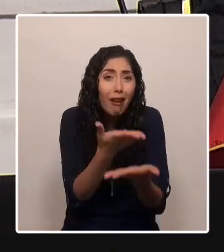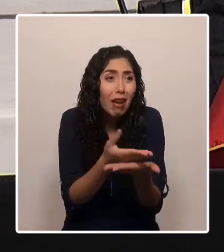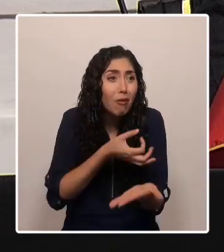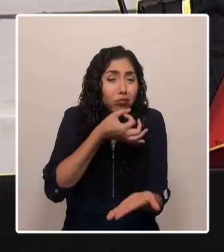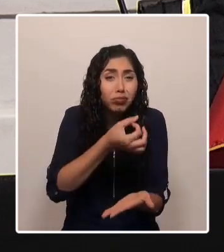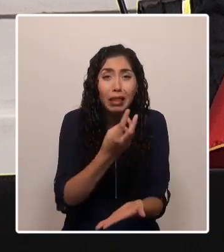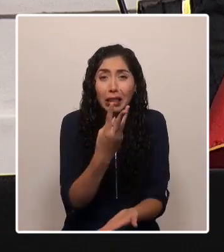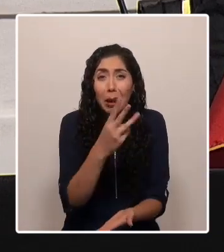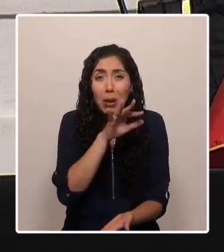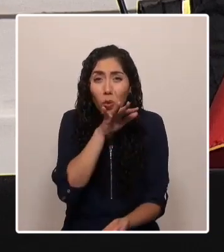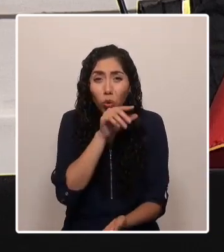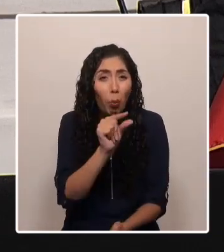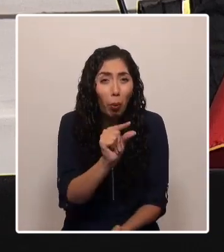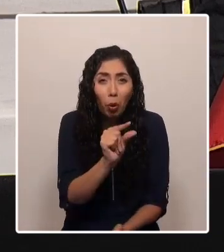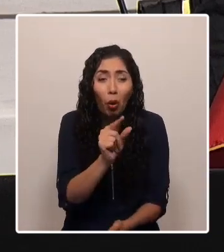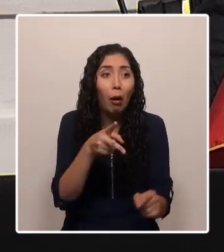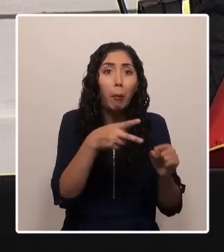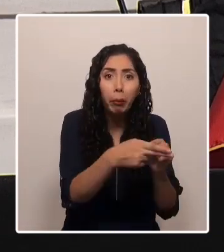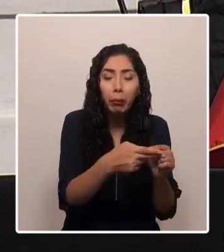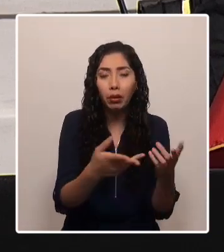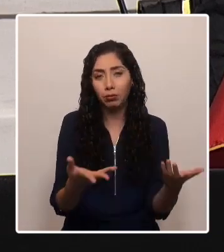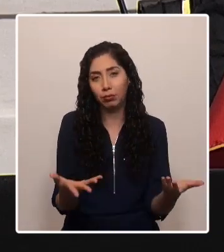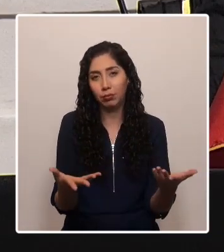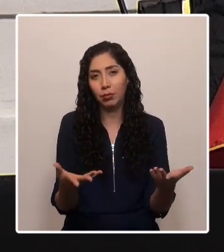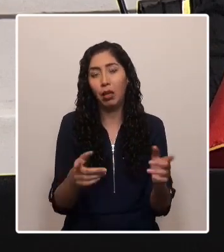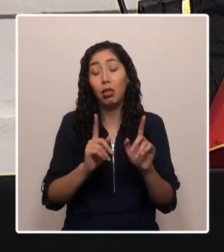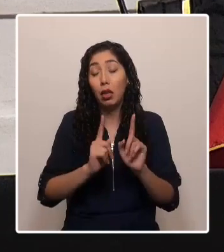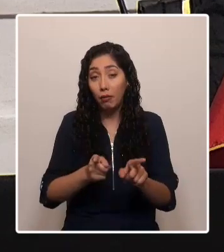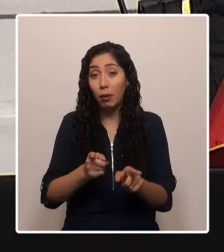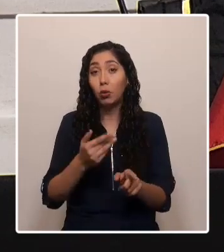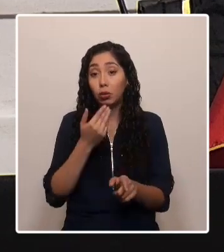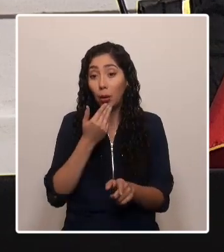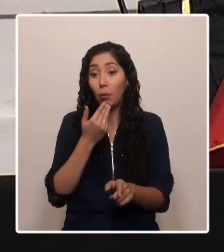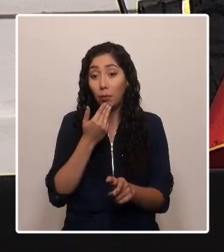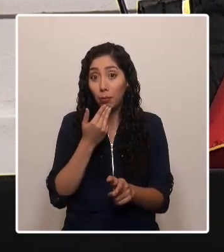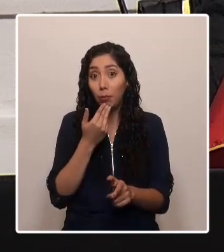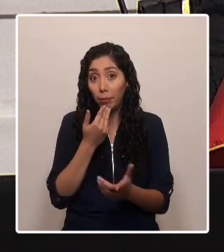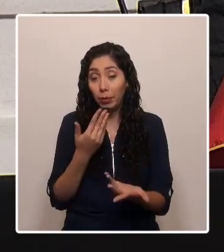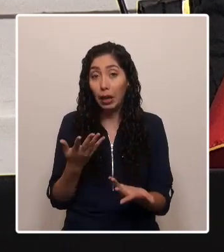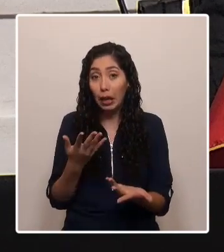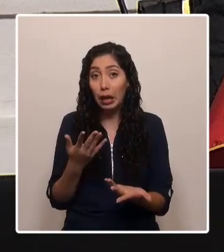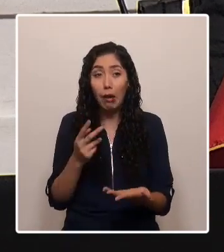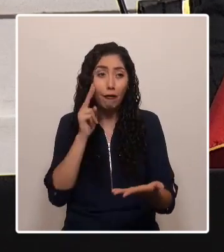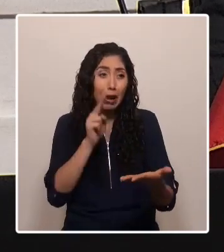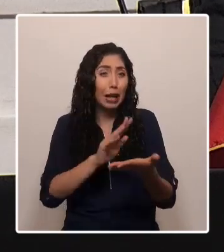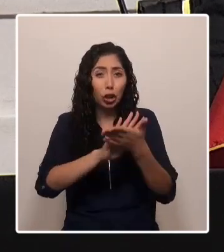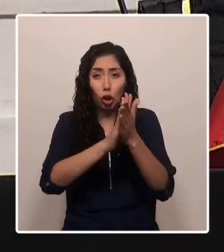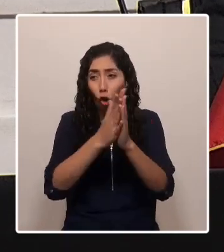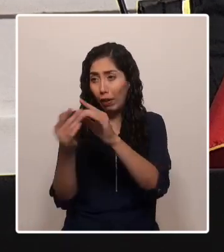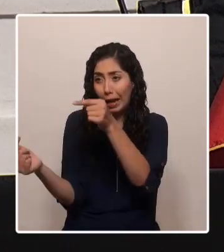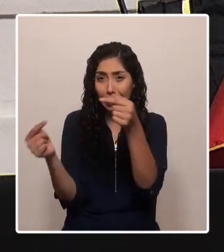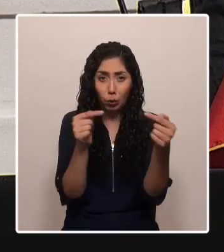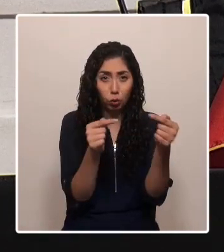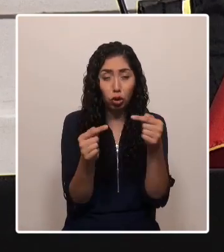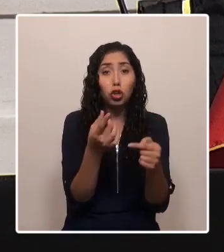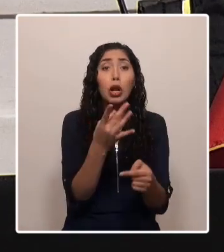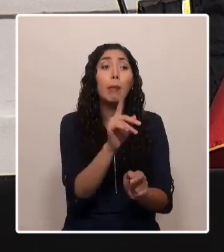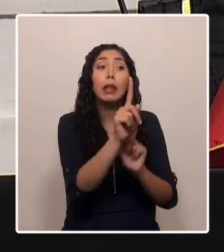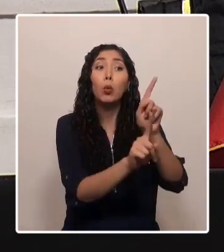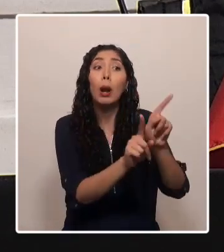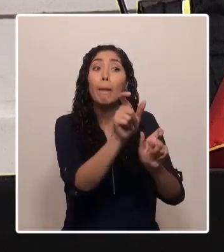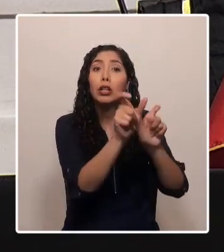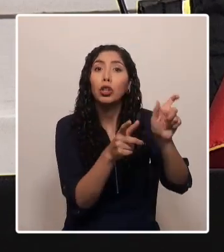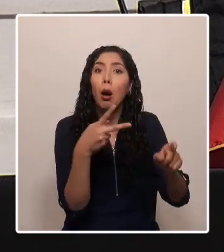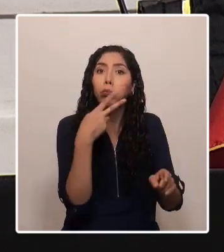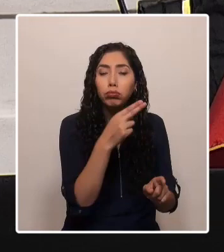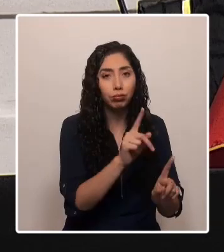bastante escuetos, sería bueno entonces de que hagamos una revisión respecto de todas las discusiones y no respecto de uno por sobre otro. Por lo tanto, yo le pido un pronunciamiento a